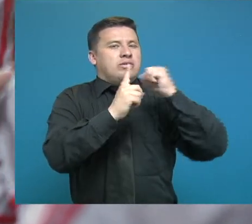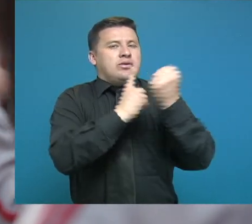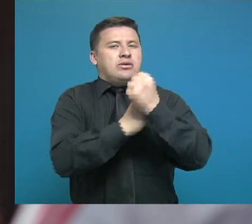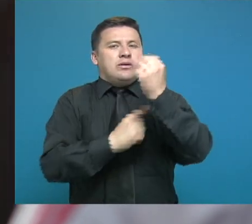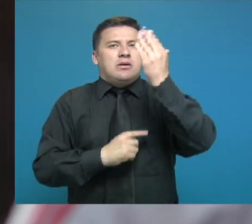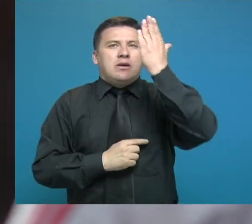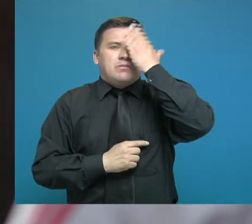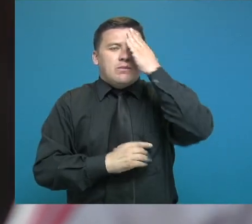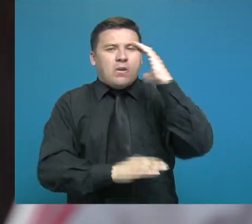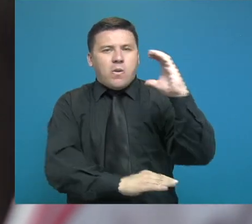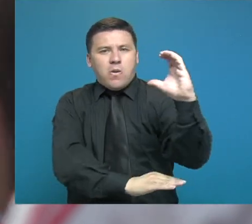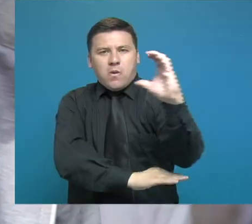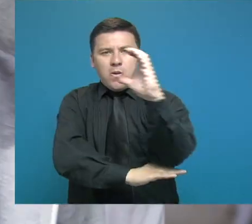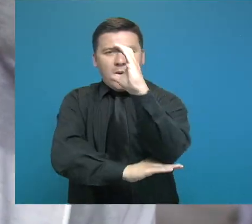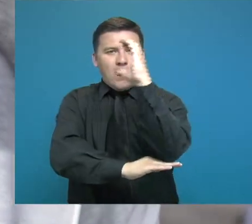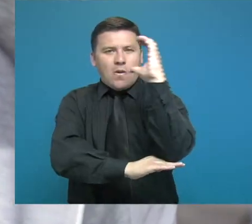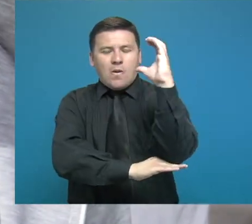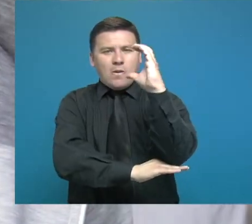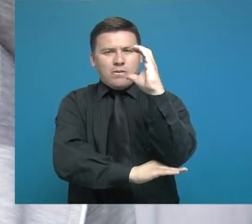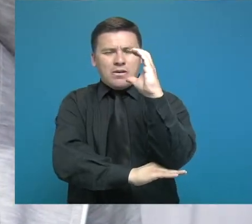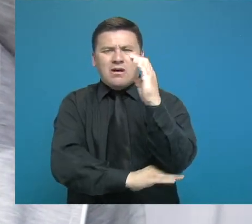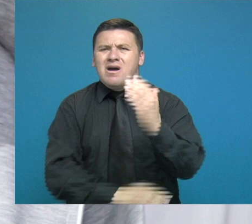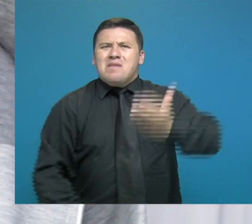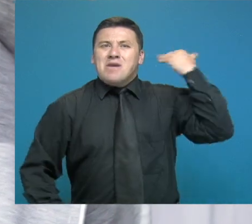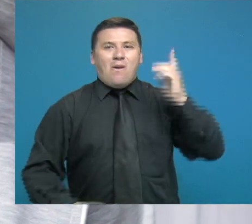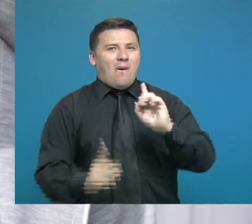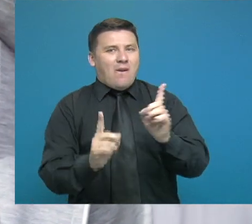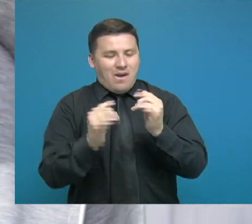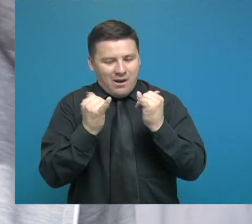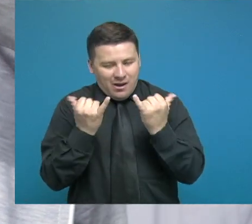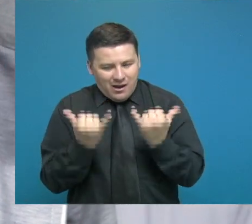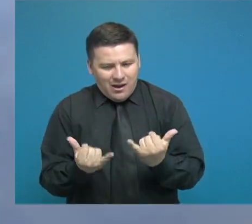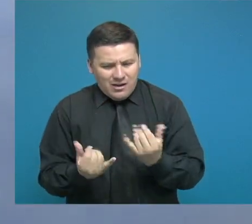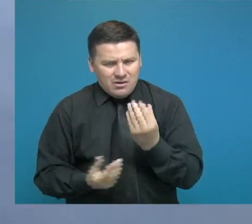Debe apuntar a que la memoria en Colombia no sea considerada un asunto del